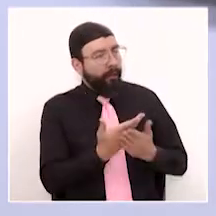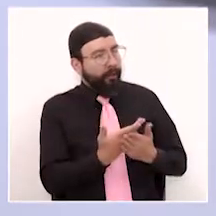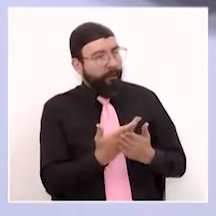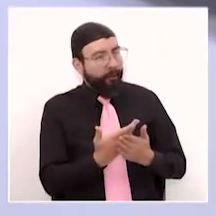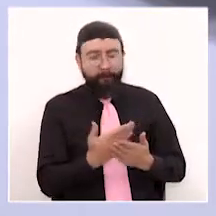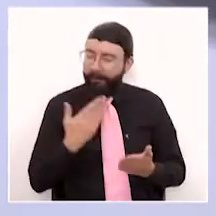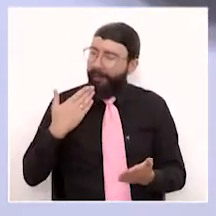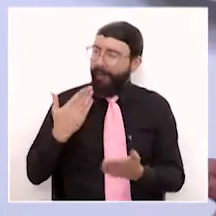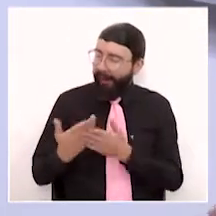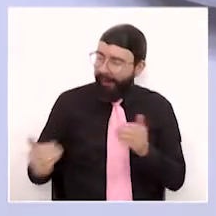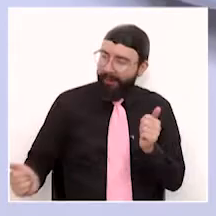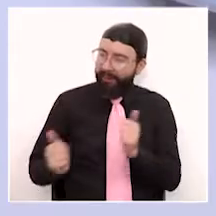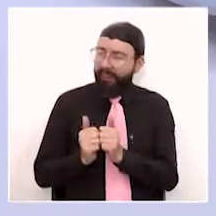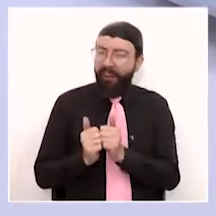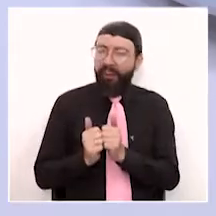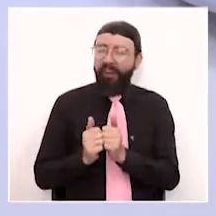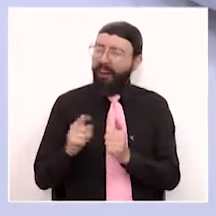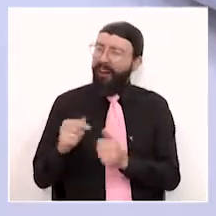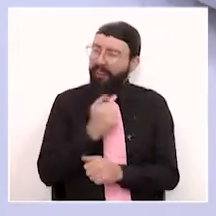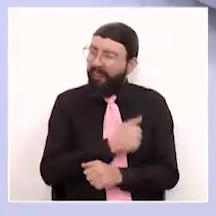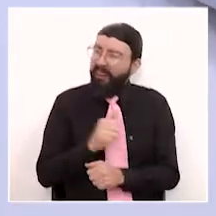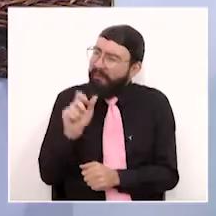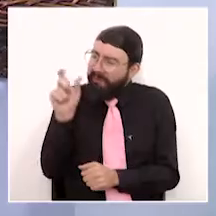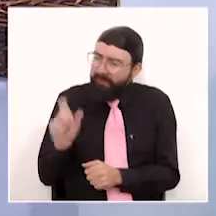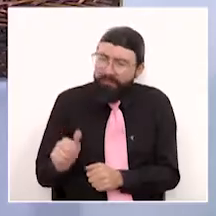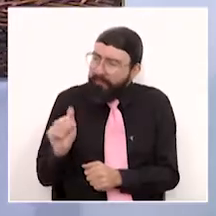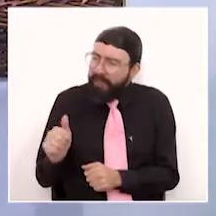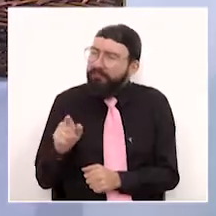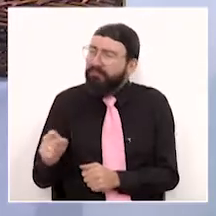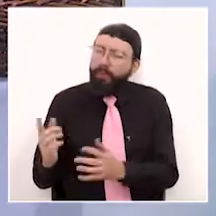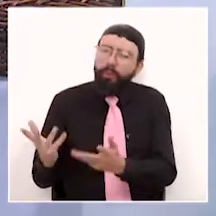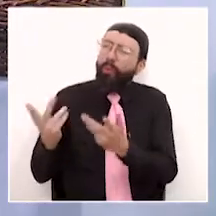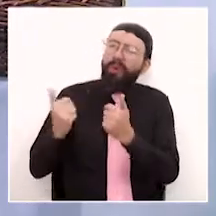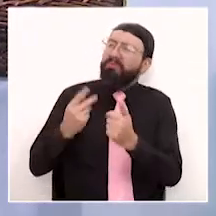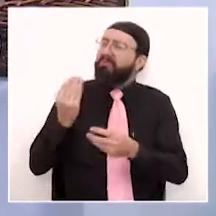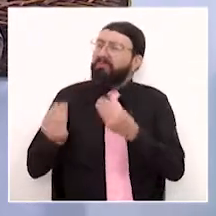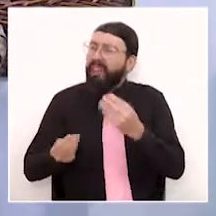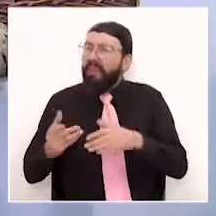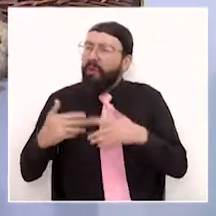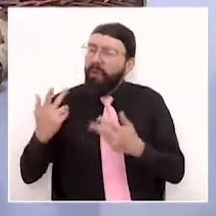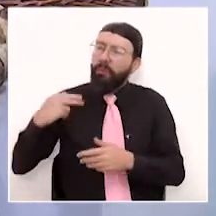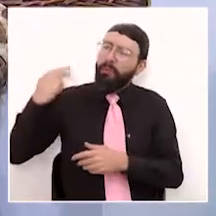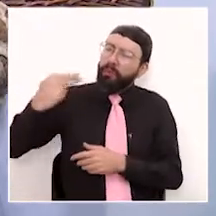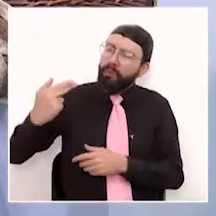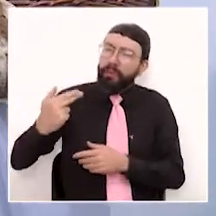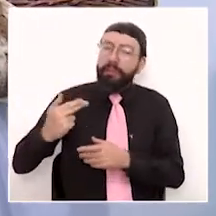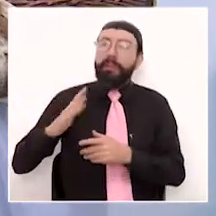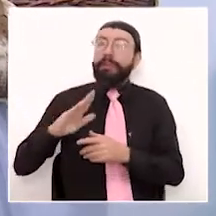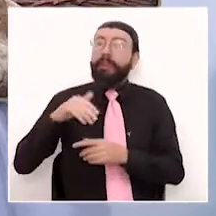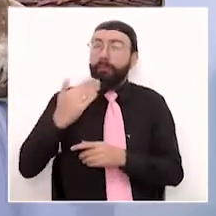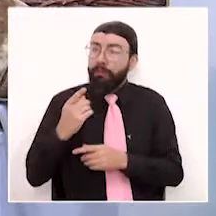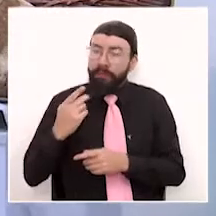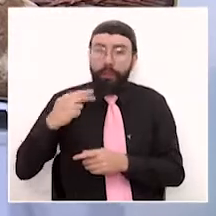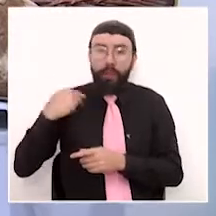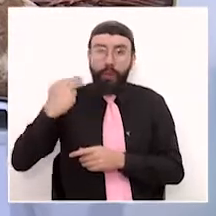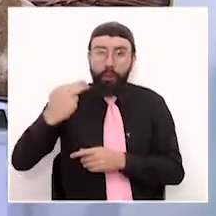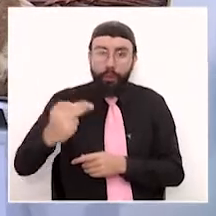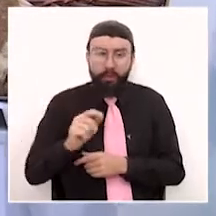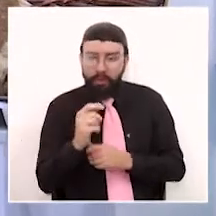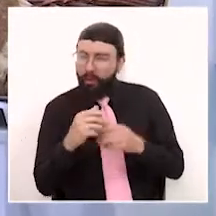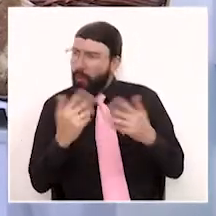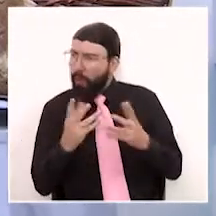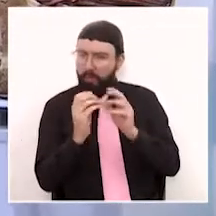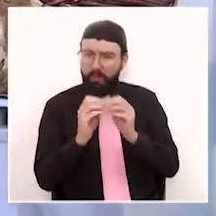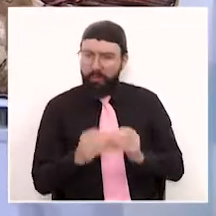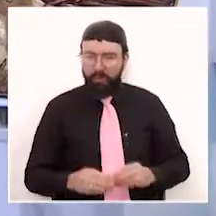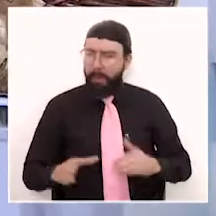hoy. Cuéntanos un poquito de ti. Y ya hablaremos un poco acerca de la historia del pan para que las personas entiendan lo